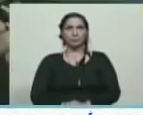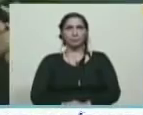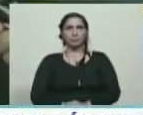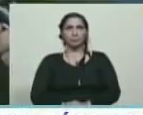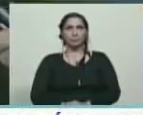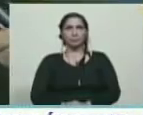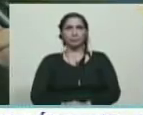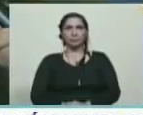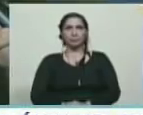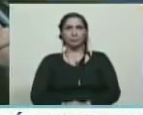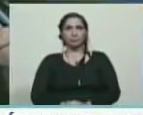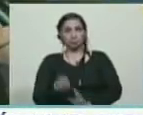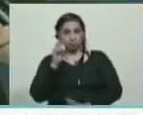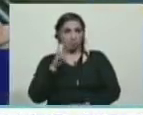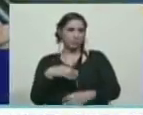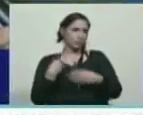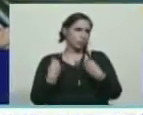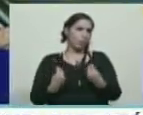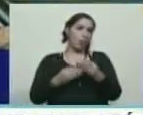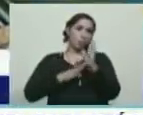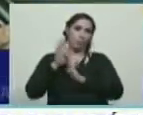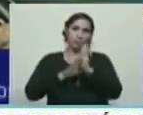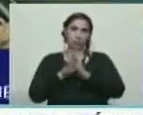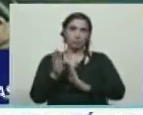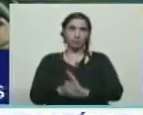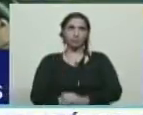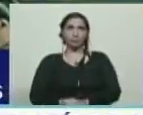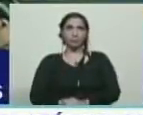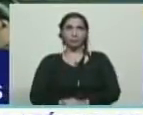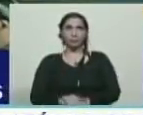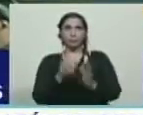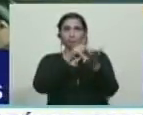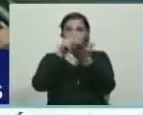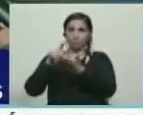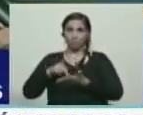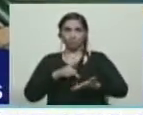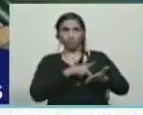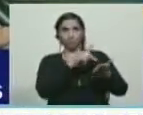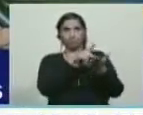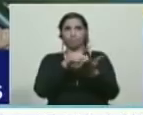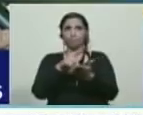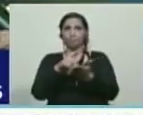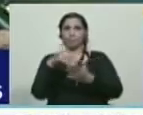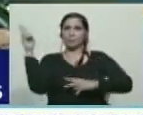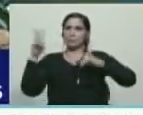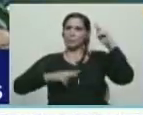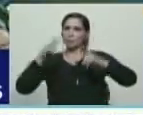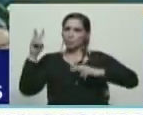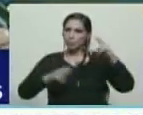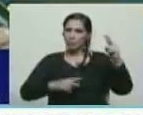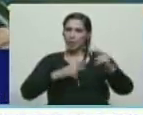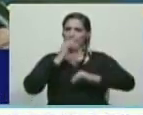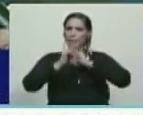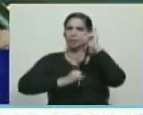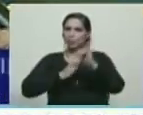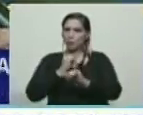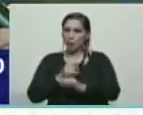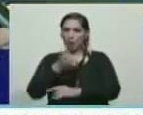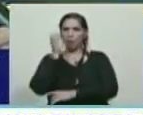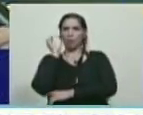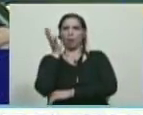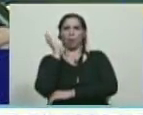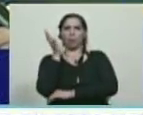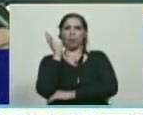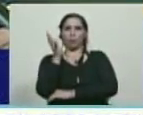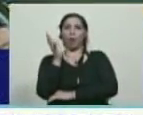Aquí vemos cómo hemos desarrollado con la participación de ponentes internacionales que han colocado su granito de arena